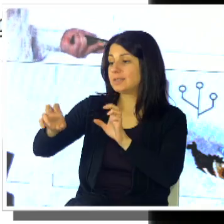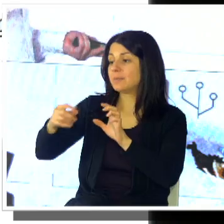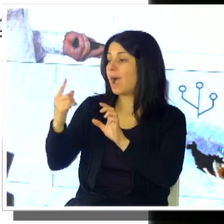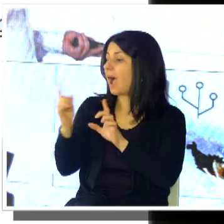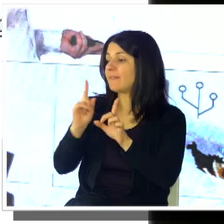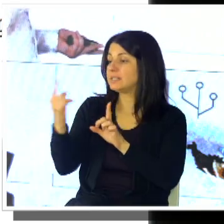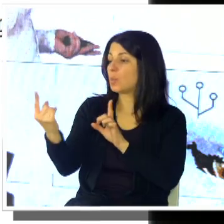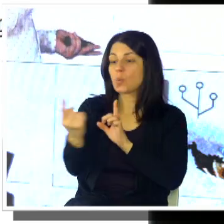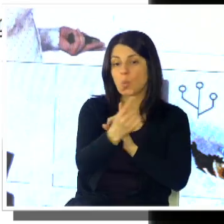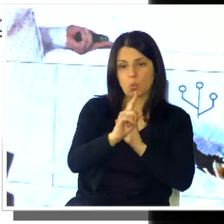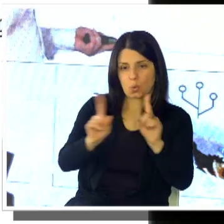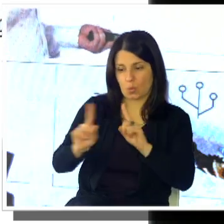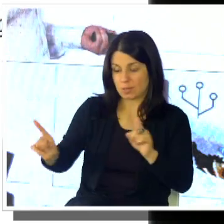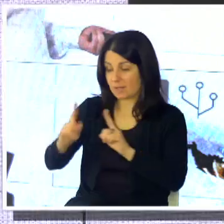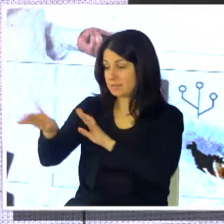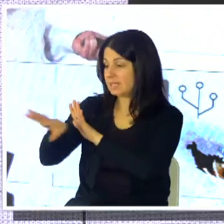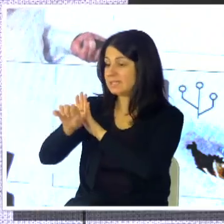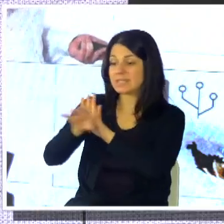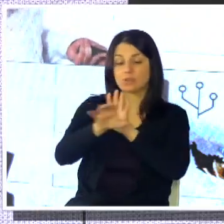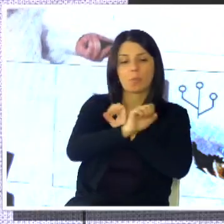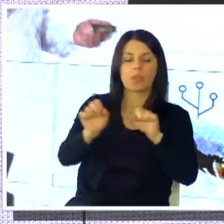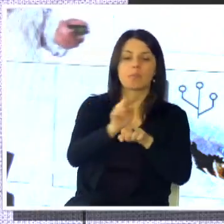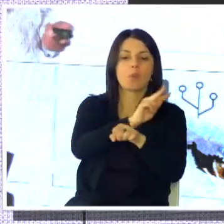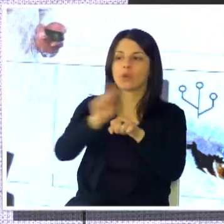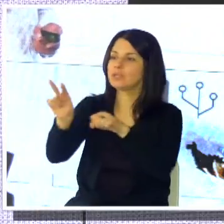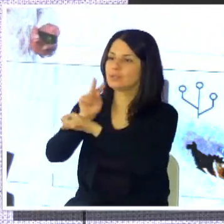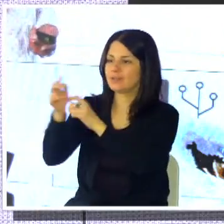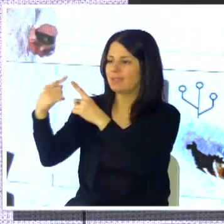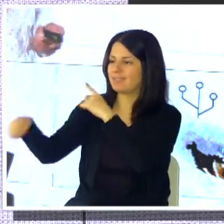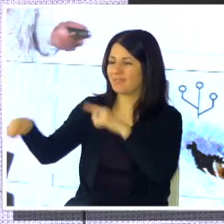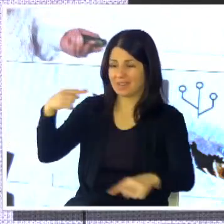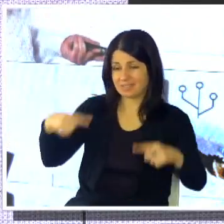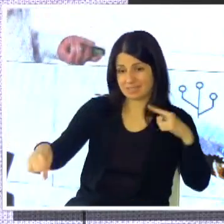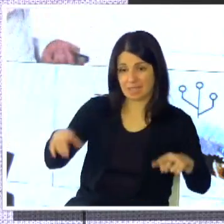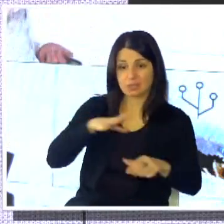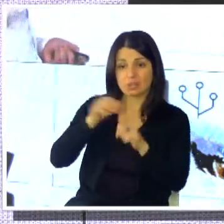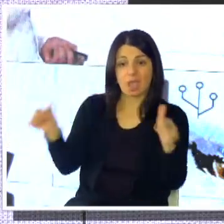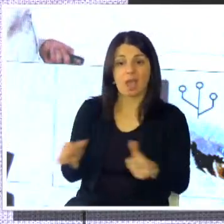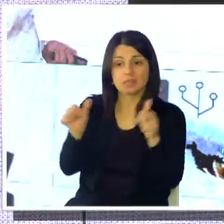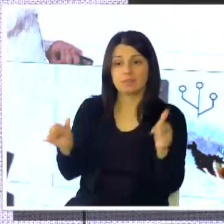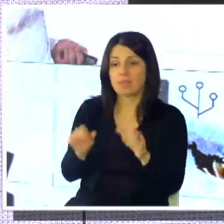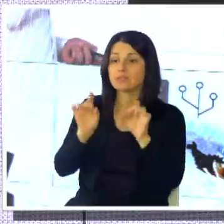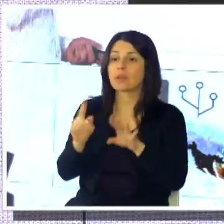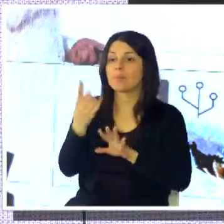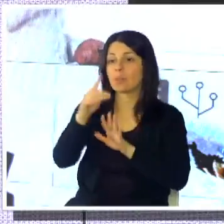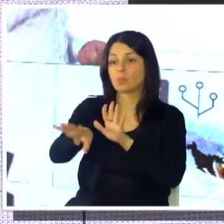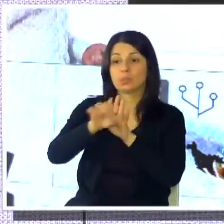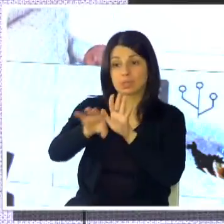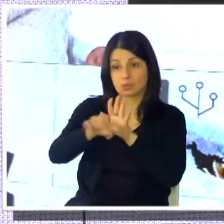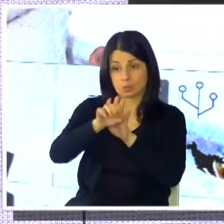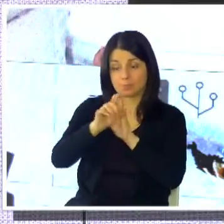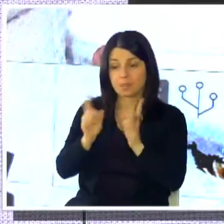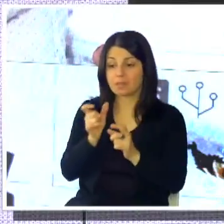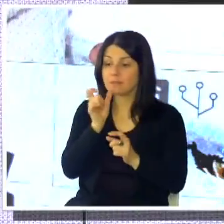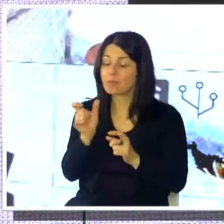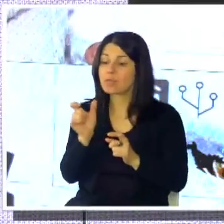Un equipo puede estar monitoreando muchas variables, entonces tenemos muchas entidades y un solo equipo físico. Se tiene que definir